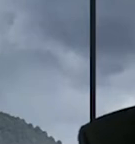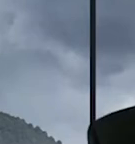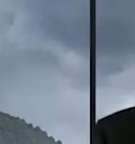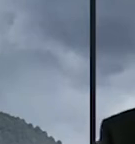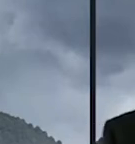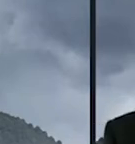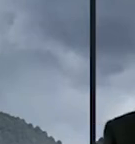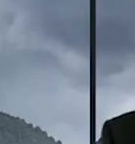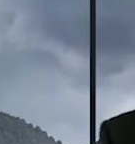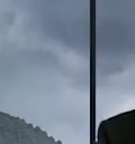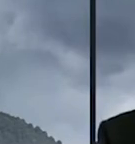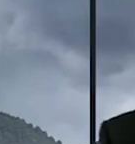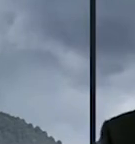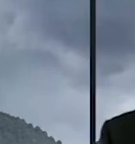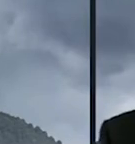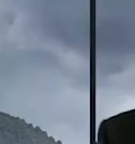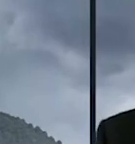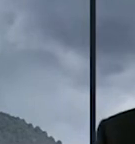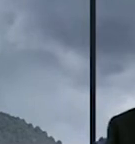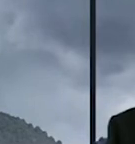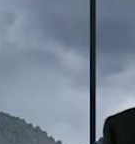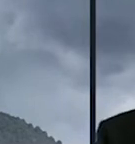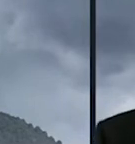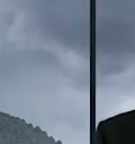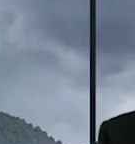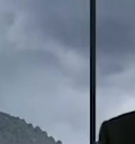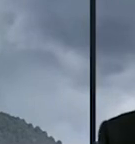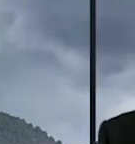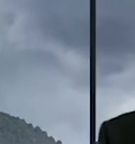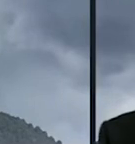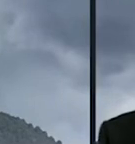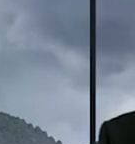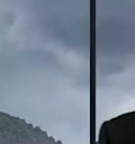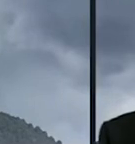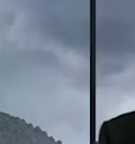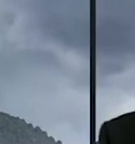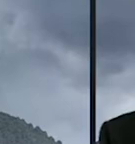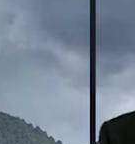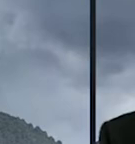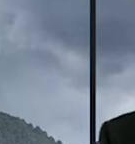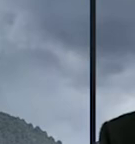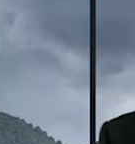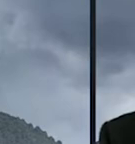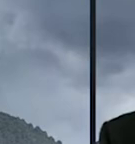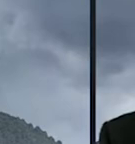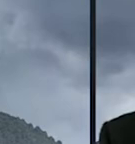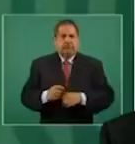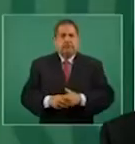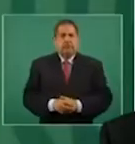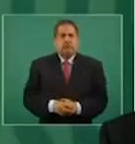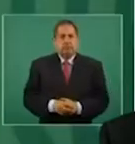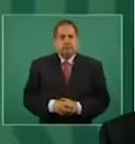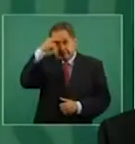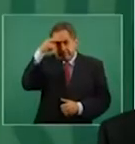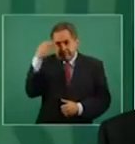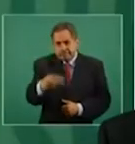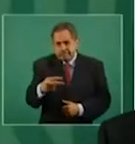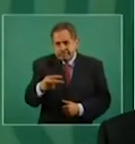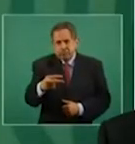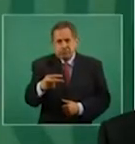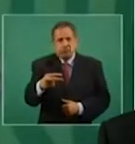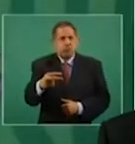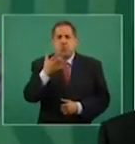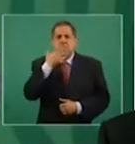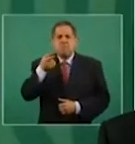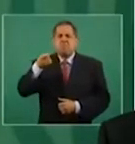el presidente de méxico andrés manuel lópez obrador reapareció este lunes luego de dos semanas de ausencia la conferencia de prensa mañanera desde el palacio nacional dijo estará